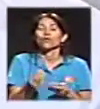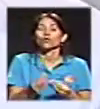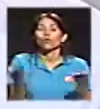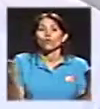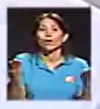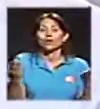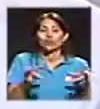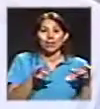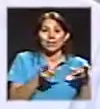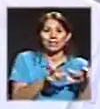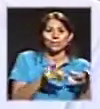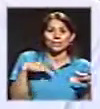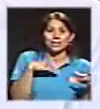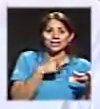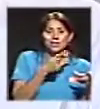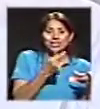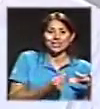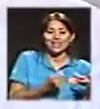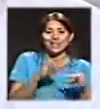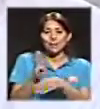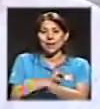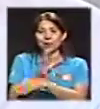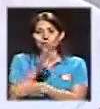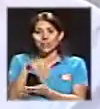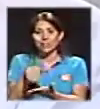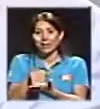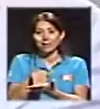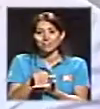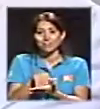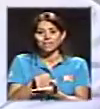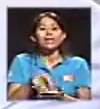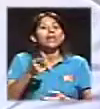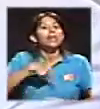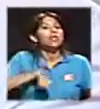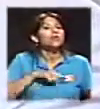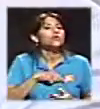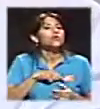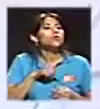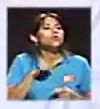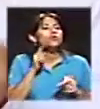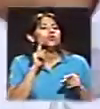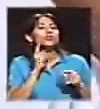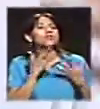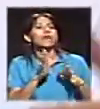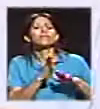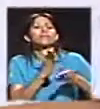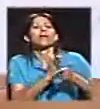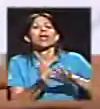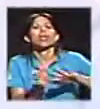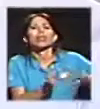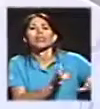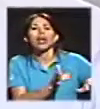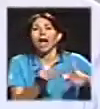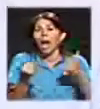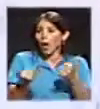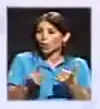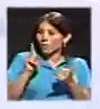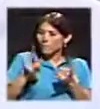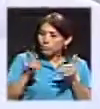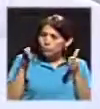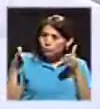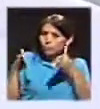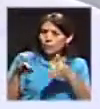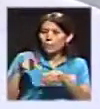Banco Central, y tenemos que ir cada vez teniendo una menor participación de las inversiones en estos títulos y mayor participación en emisores privados y